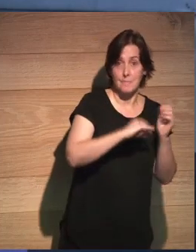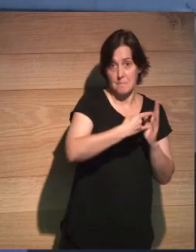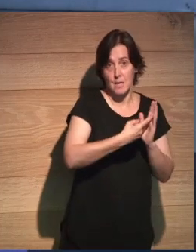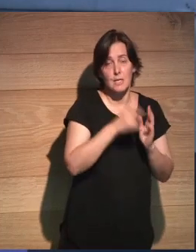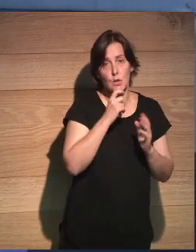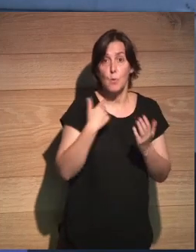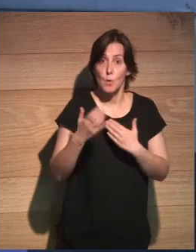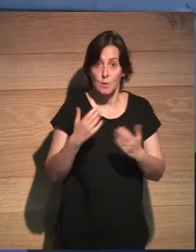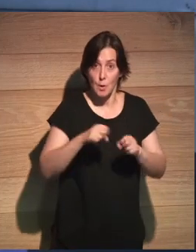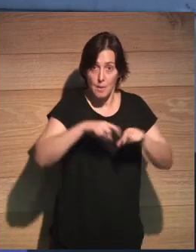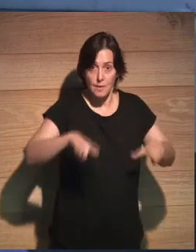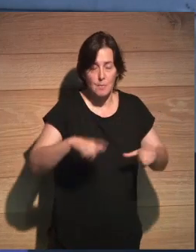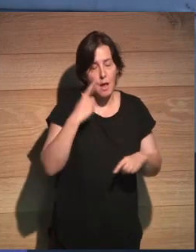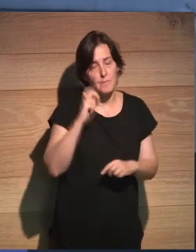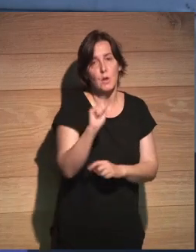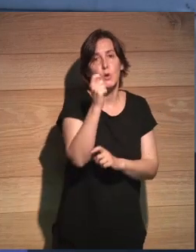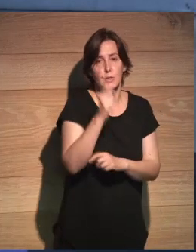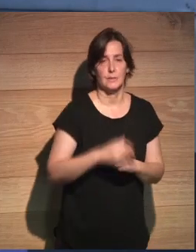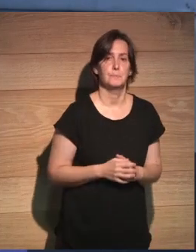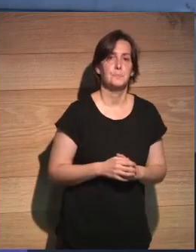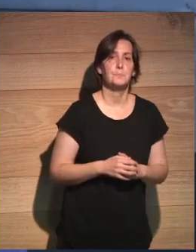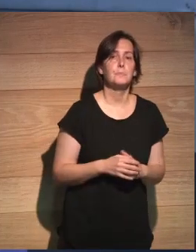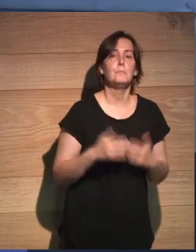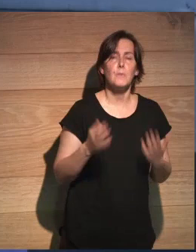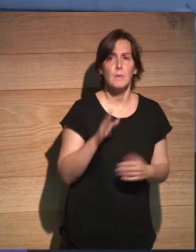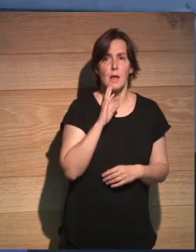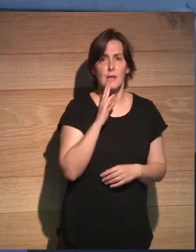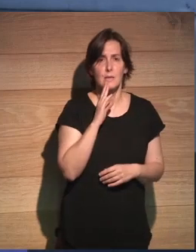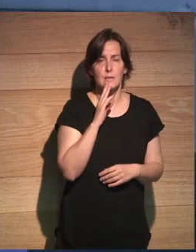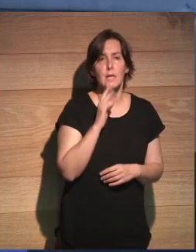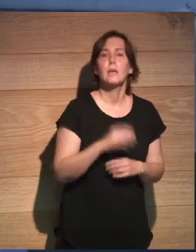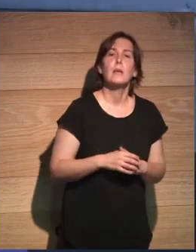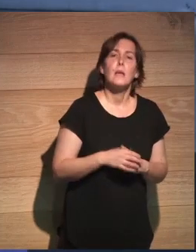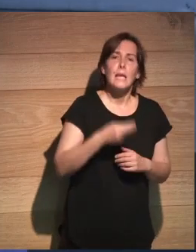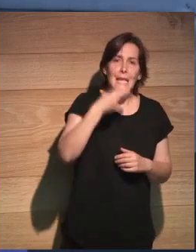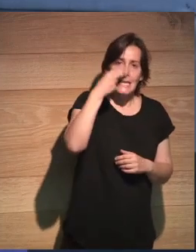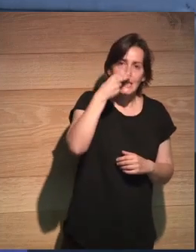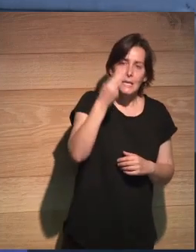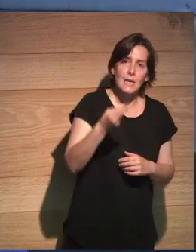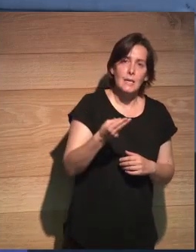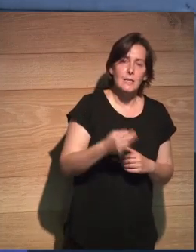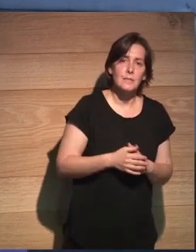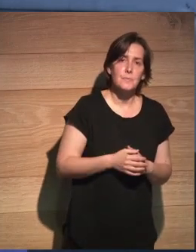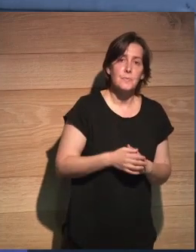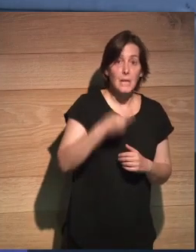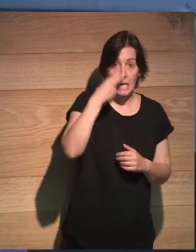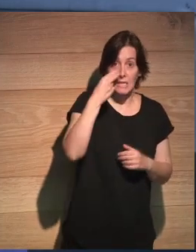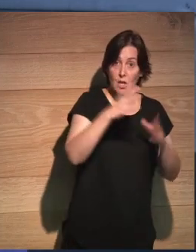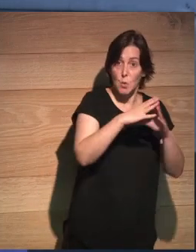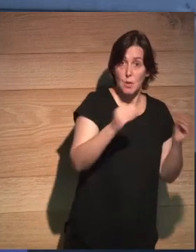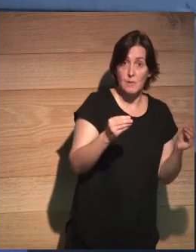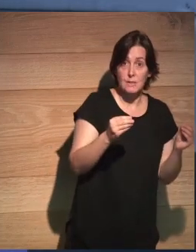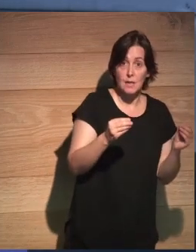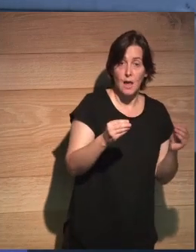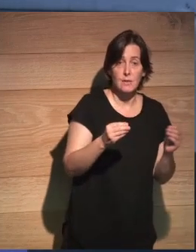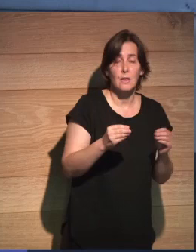plataforma, lo conseguimos. Pero como decía, un interés, y evidentemente podría pensarse que es el interés de la universidad, es decir, que